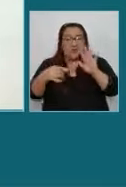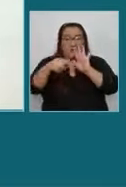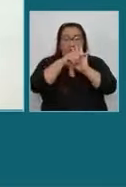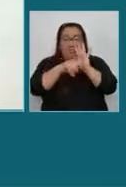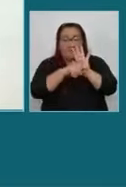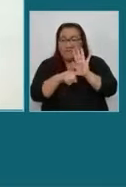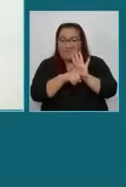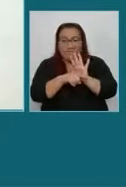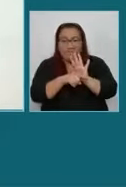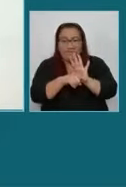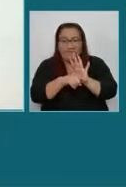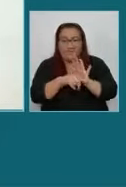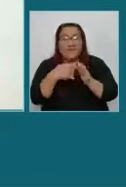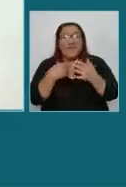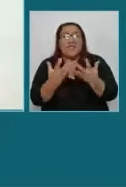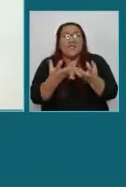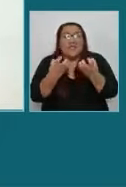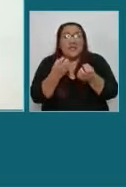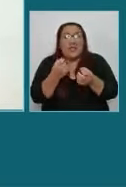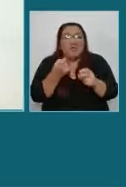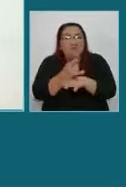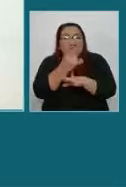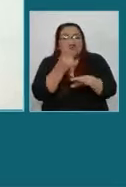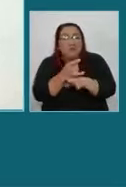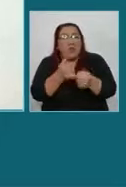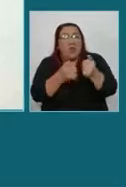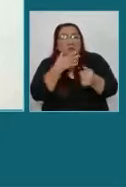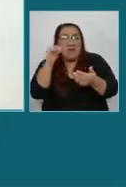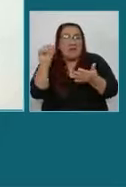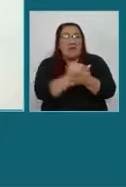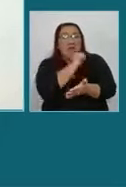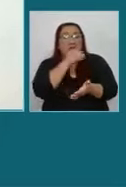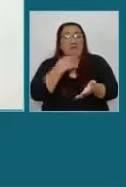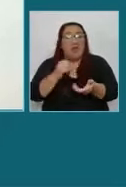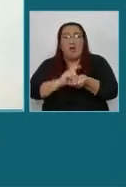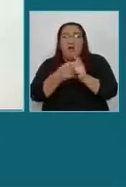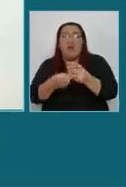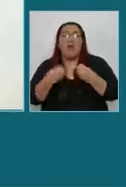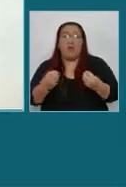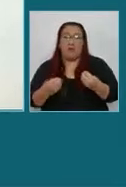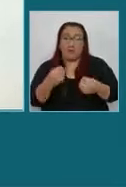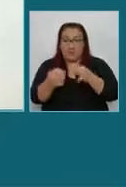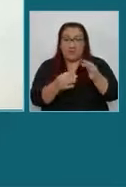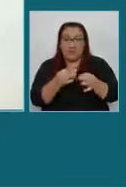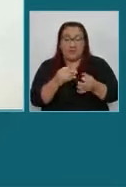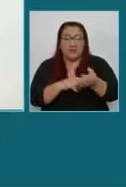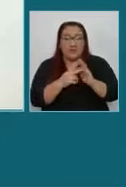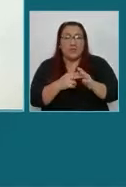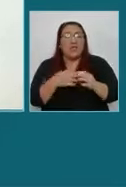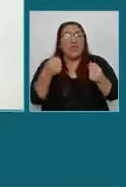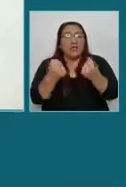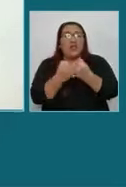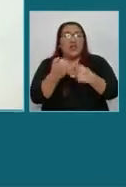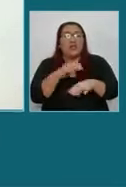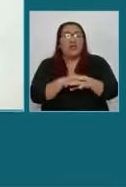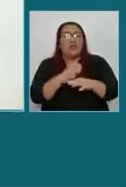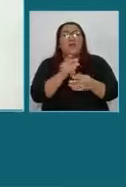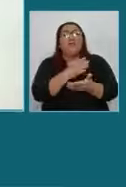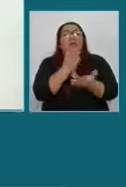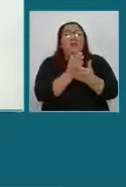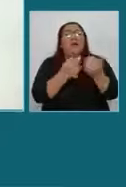que son las que queremos atacar. Nosotros las llamamos efectos colaterales de la